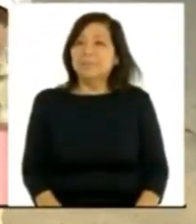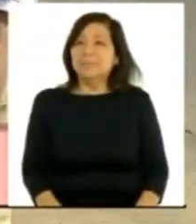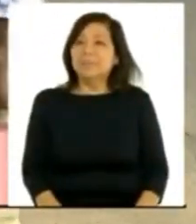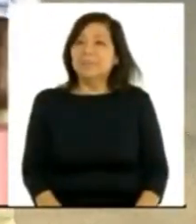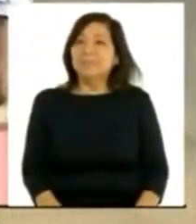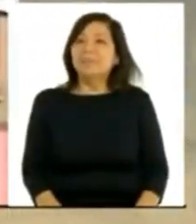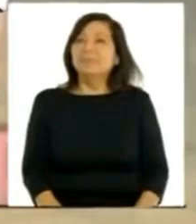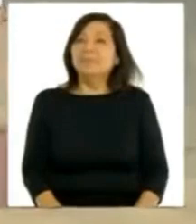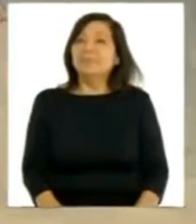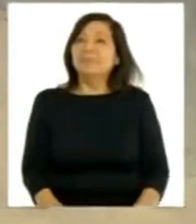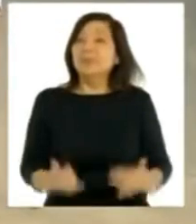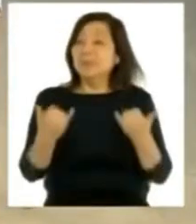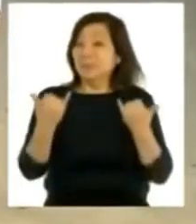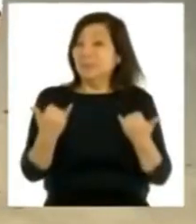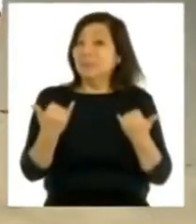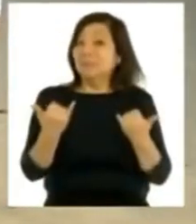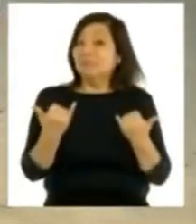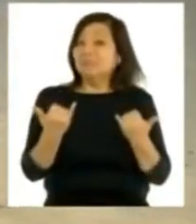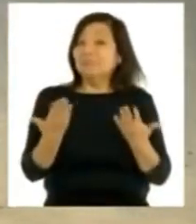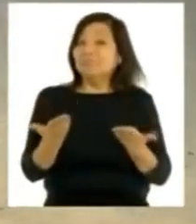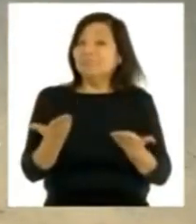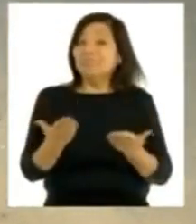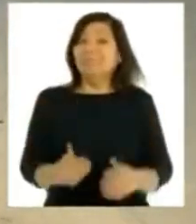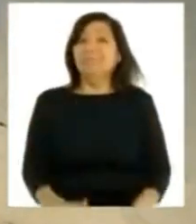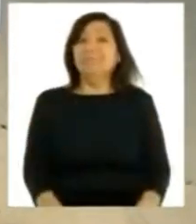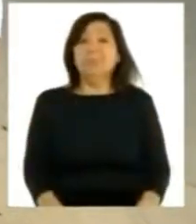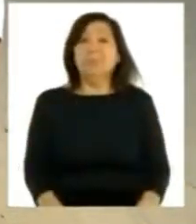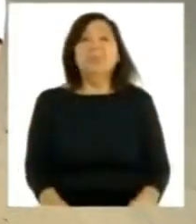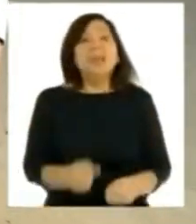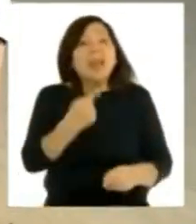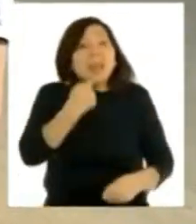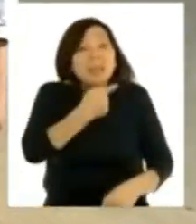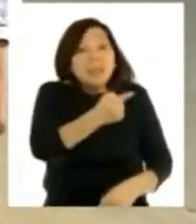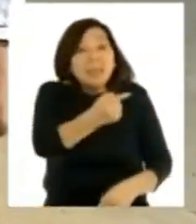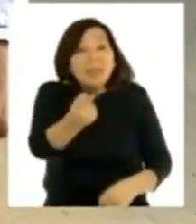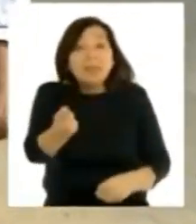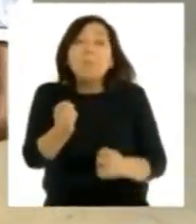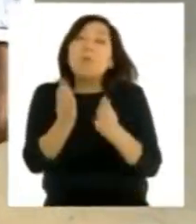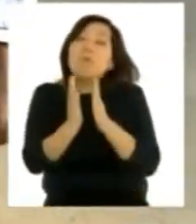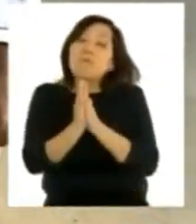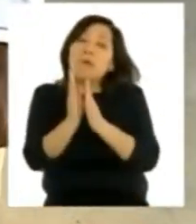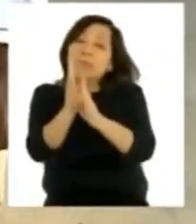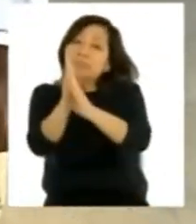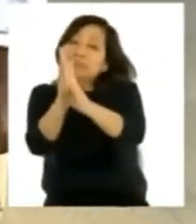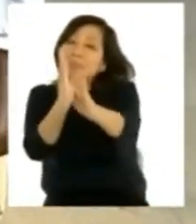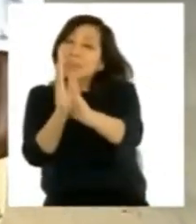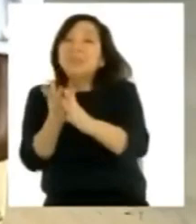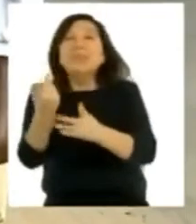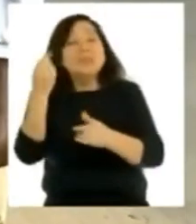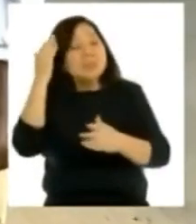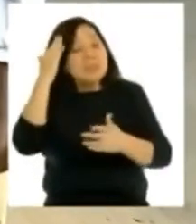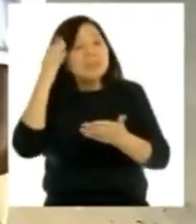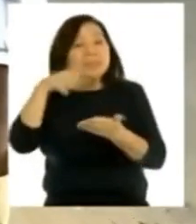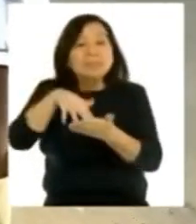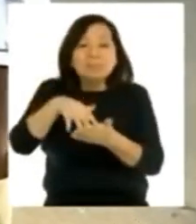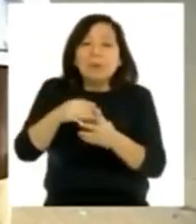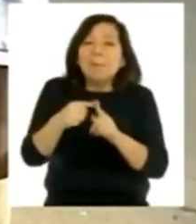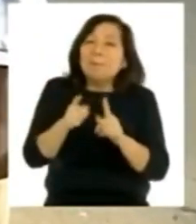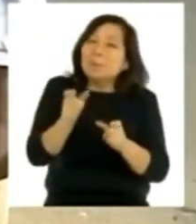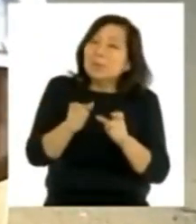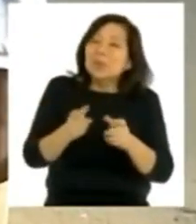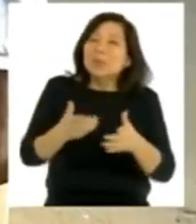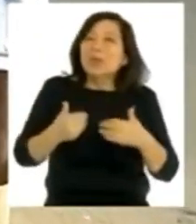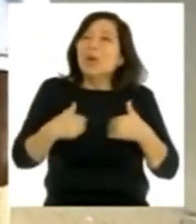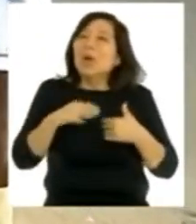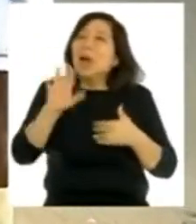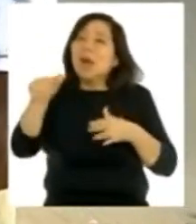Gracias. Estamos tratando de convencer a los que están en fila, sabiendo que son vulnerables, convencer de que